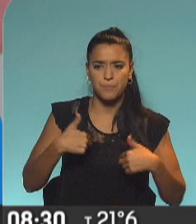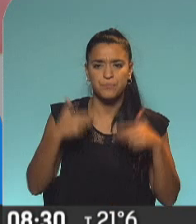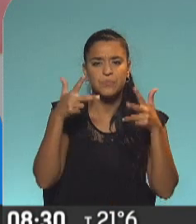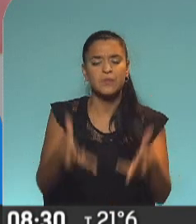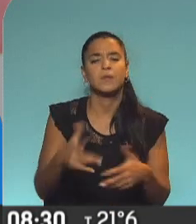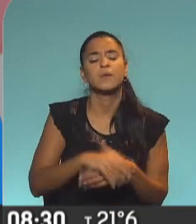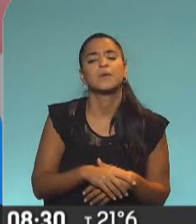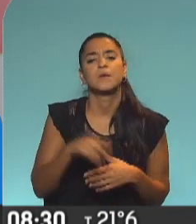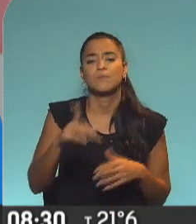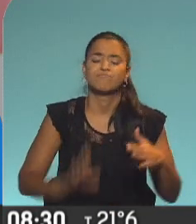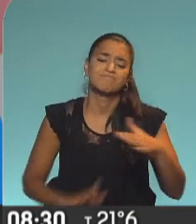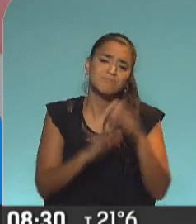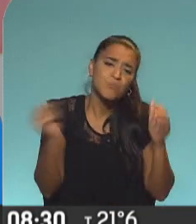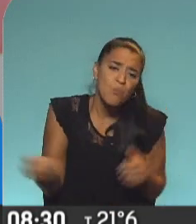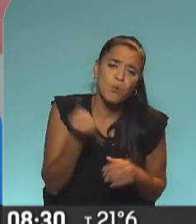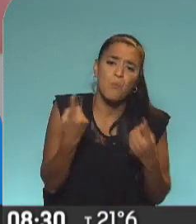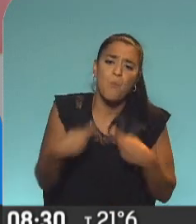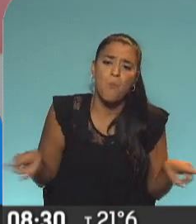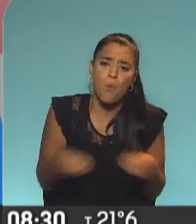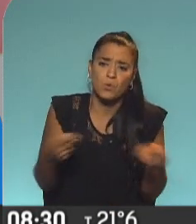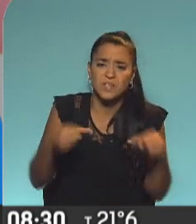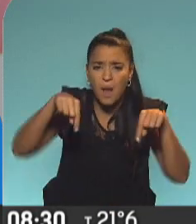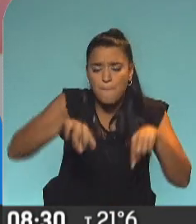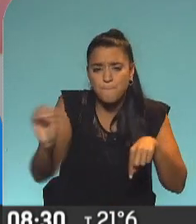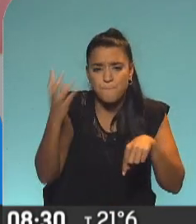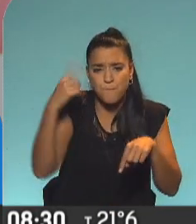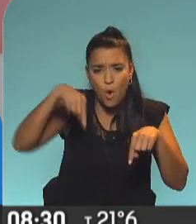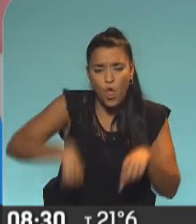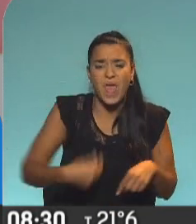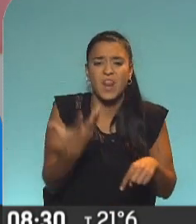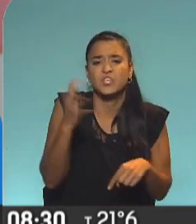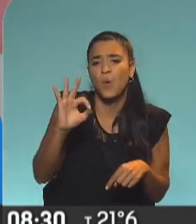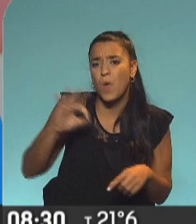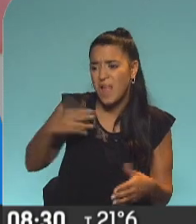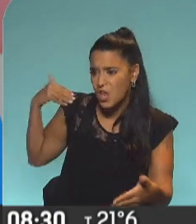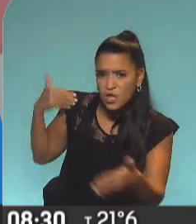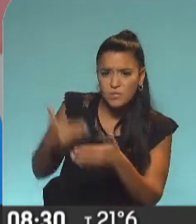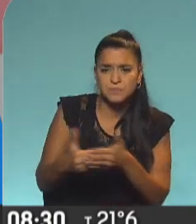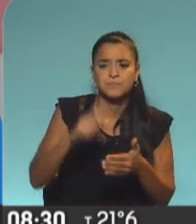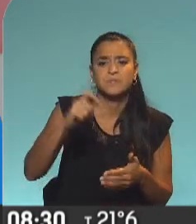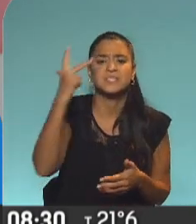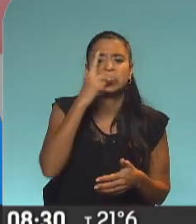una figura de las más importantes de la música contemporánea mundial de las últimas 5 décadas. Falleció Chick Corea.